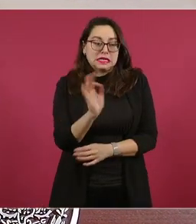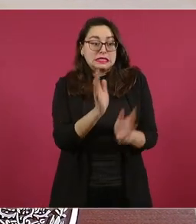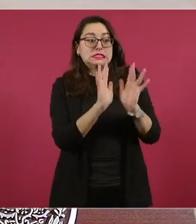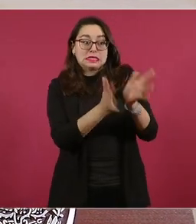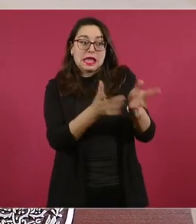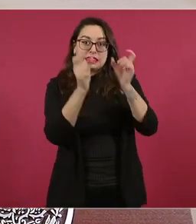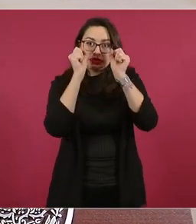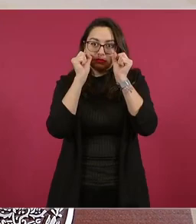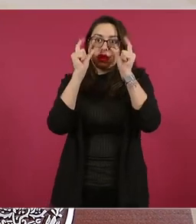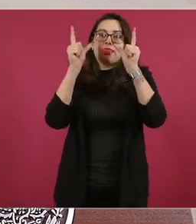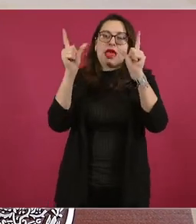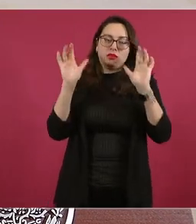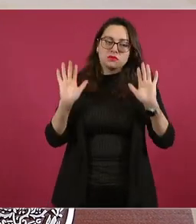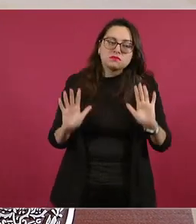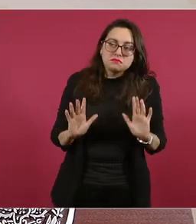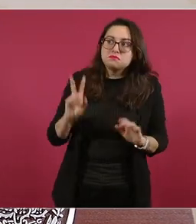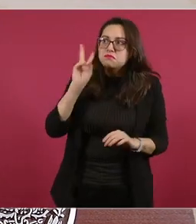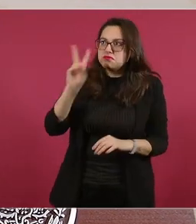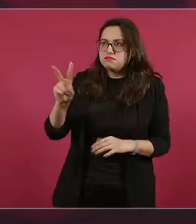porque son